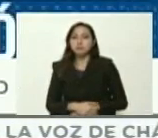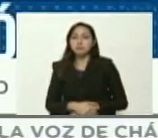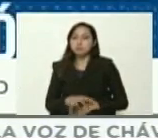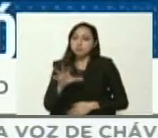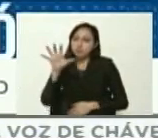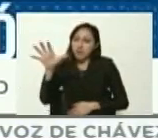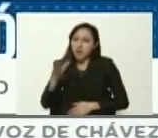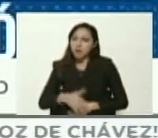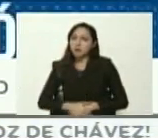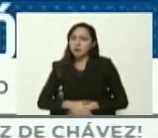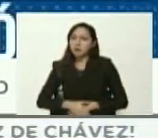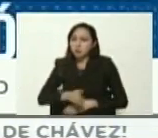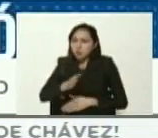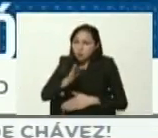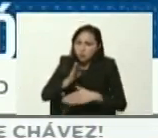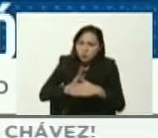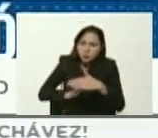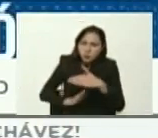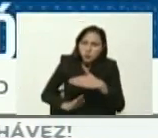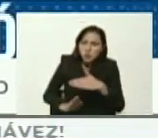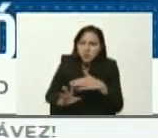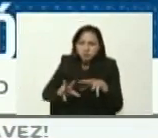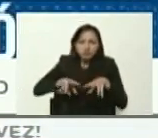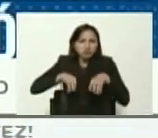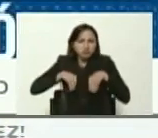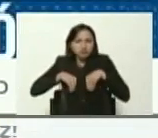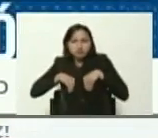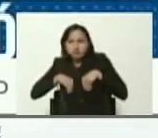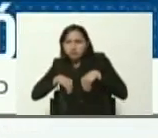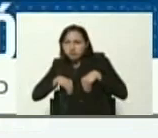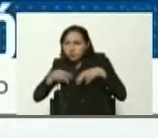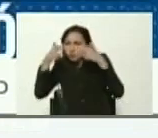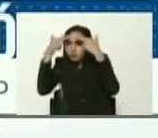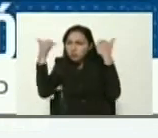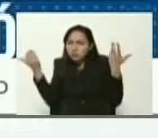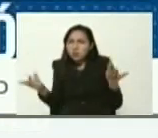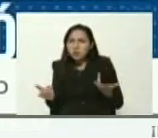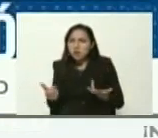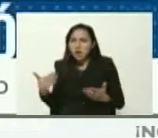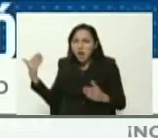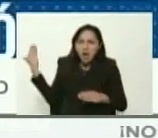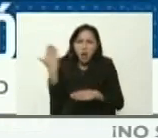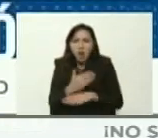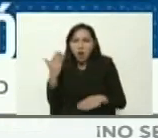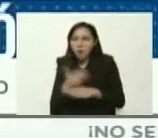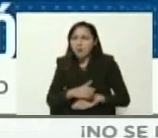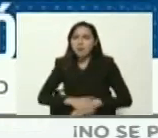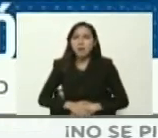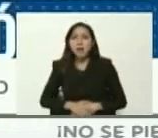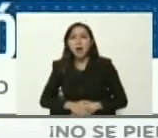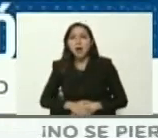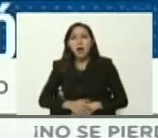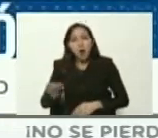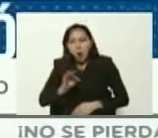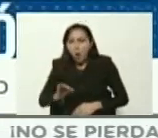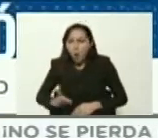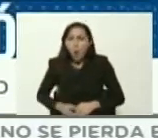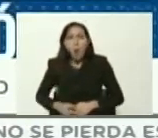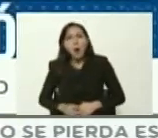nación sumisa? ¿Ser una nación sometida? ¿Ser una nación